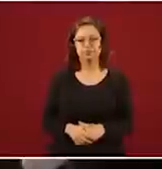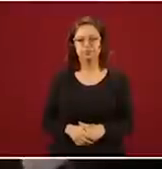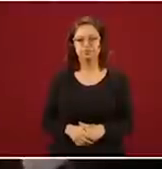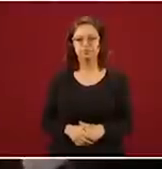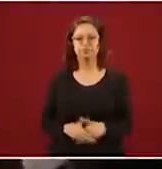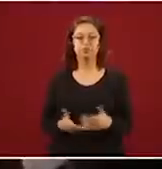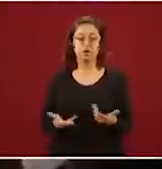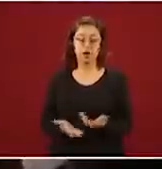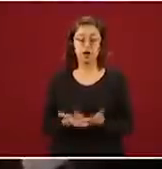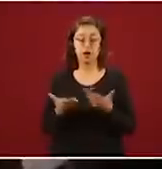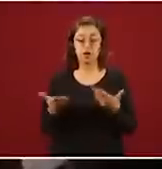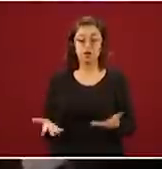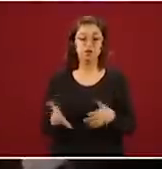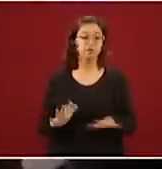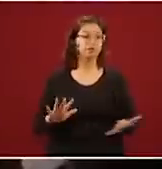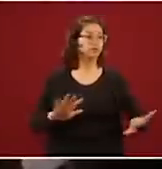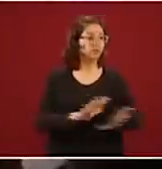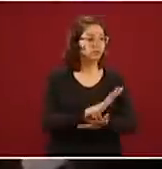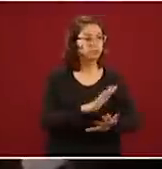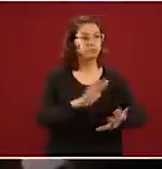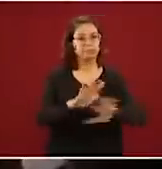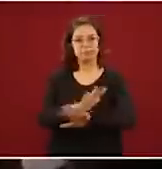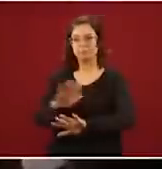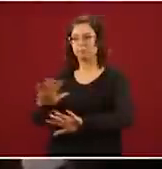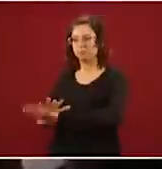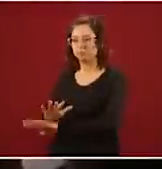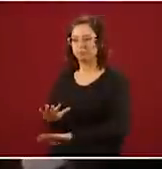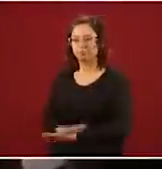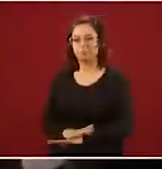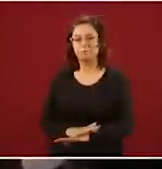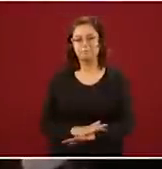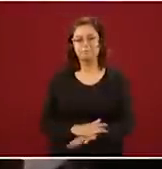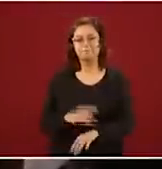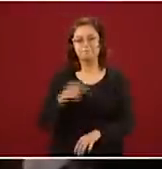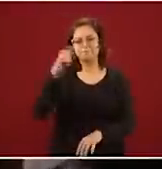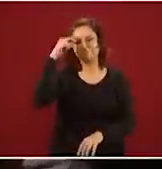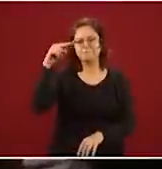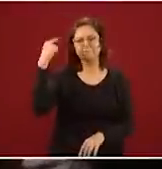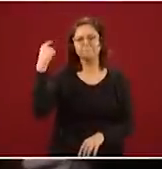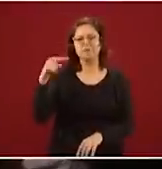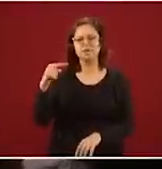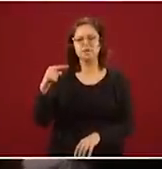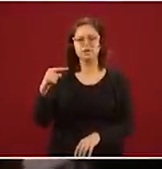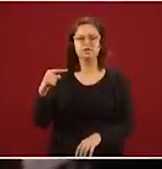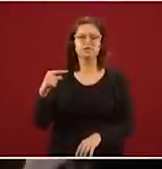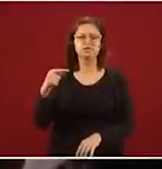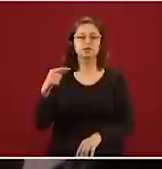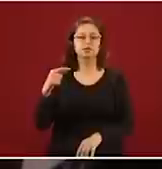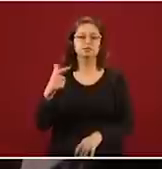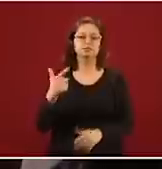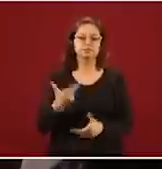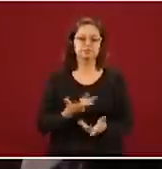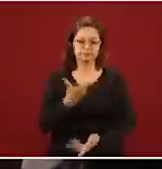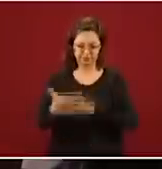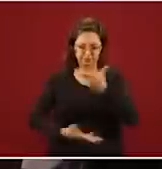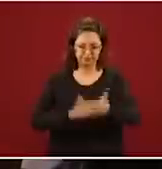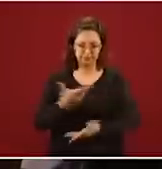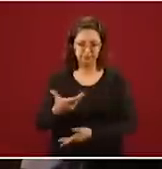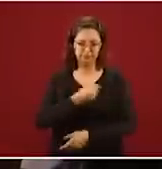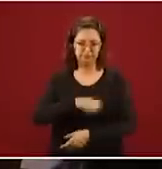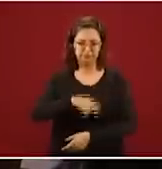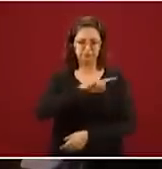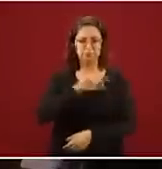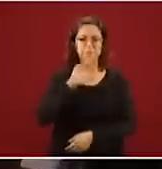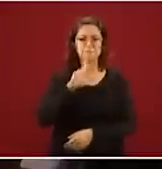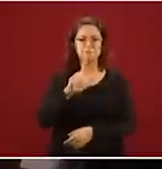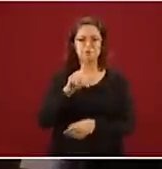reformas que se están llevando a cabo para mejorar los servicios de